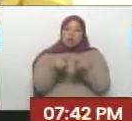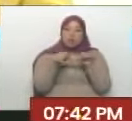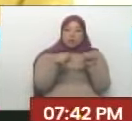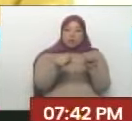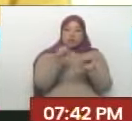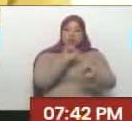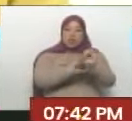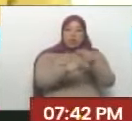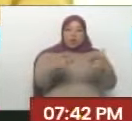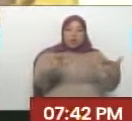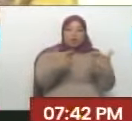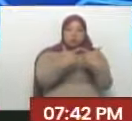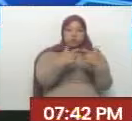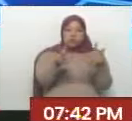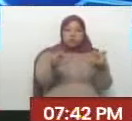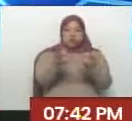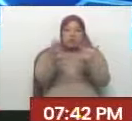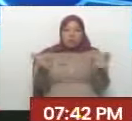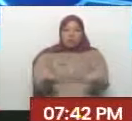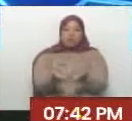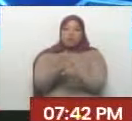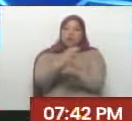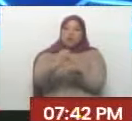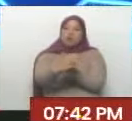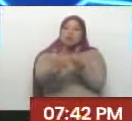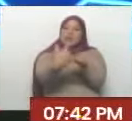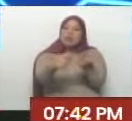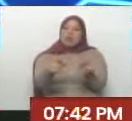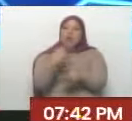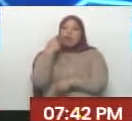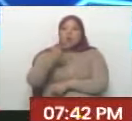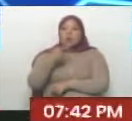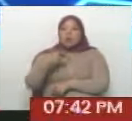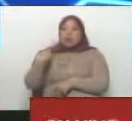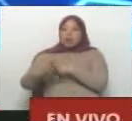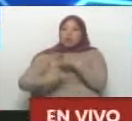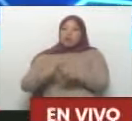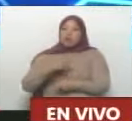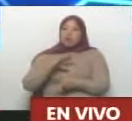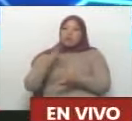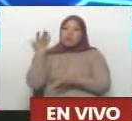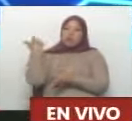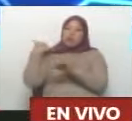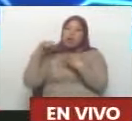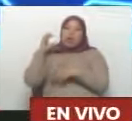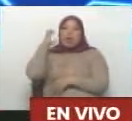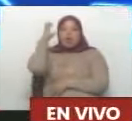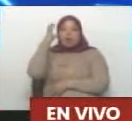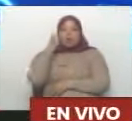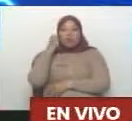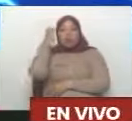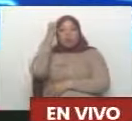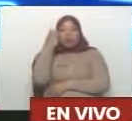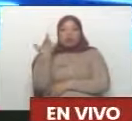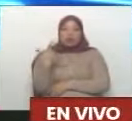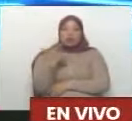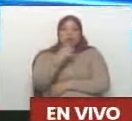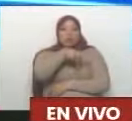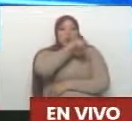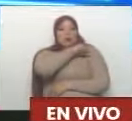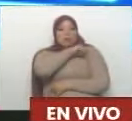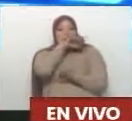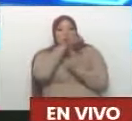el frente de la guerra. Y hablamos de un nuevo mundo multipolar ahí, una geopolítica que se mueve. El viejo mundo con complejos